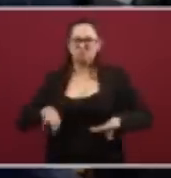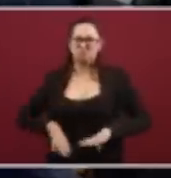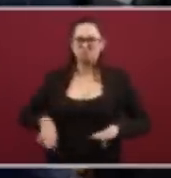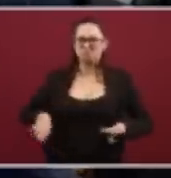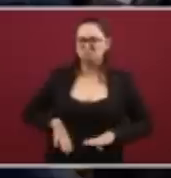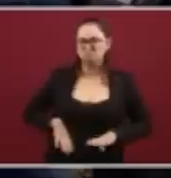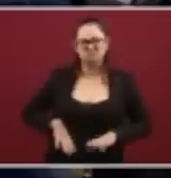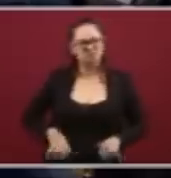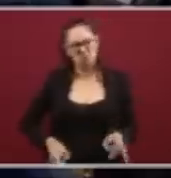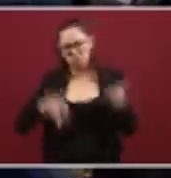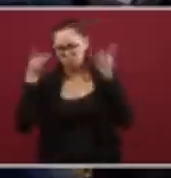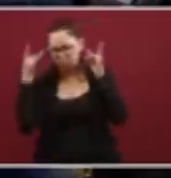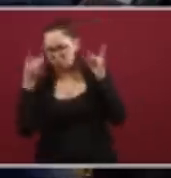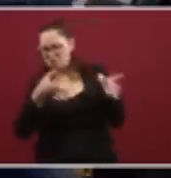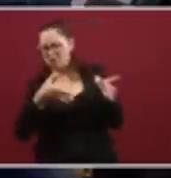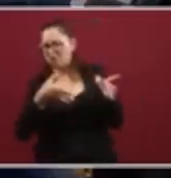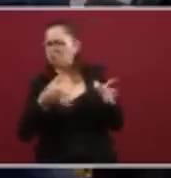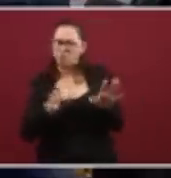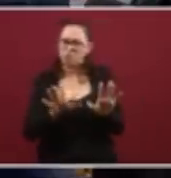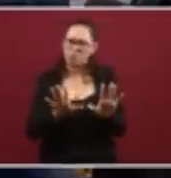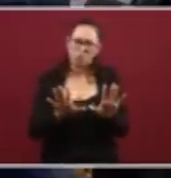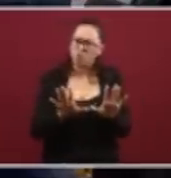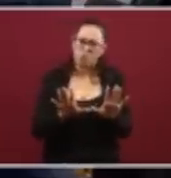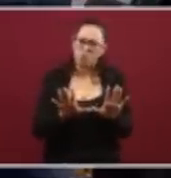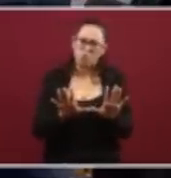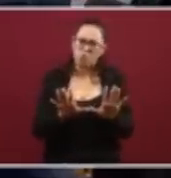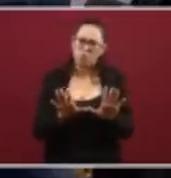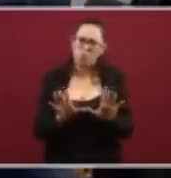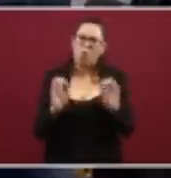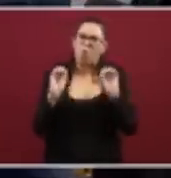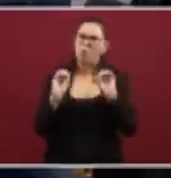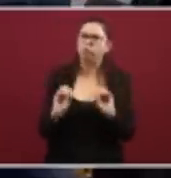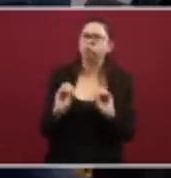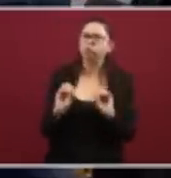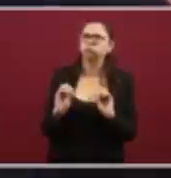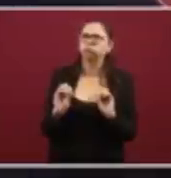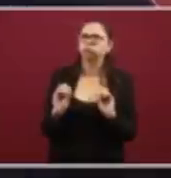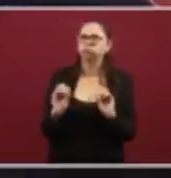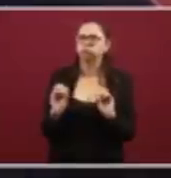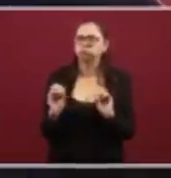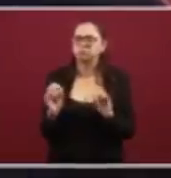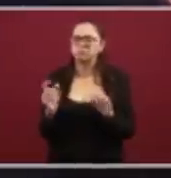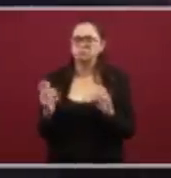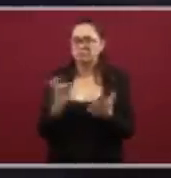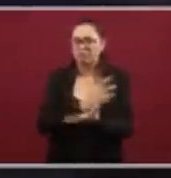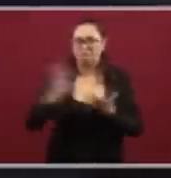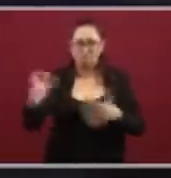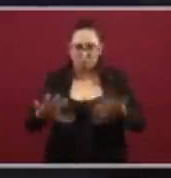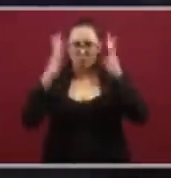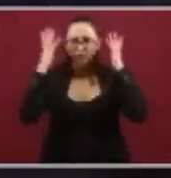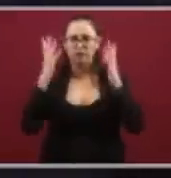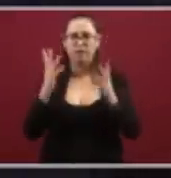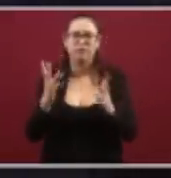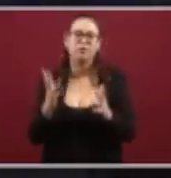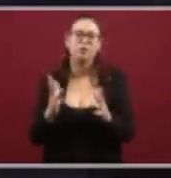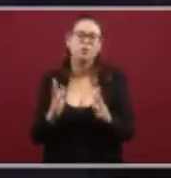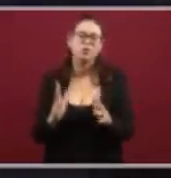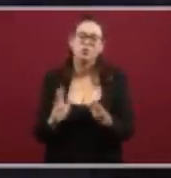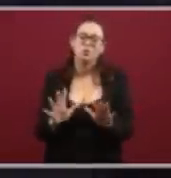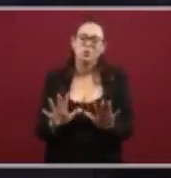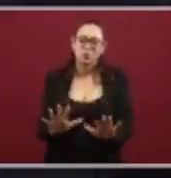radical o maniquea d